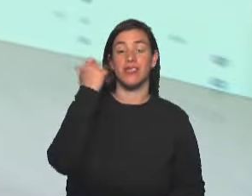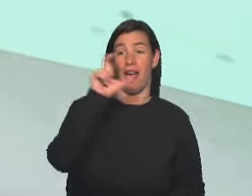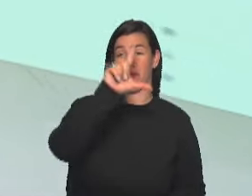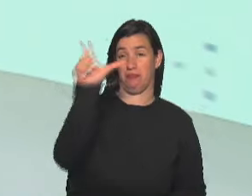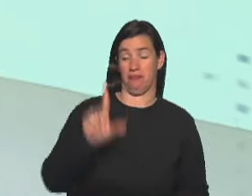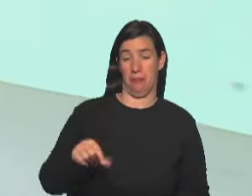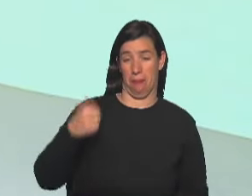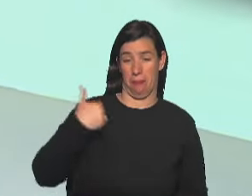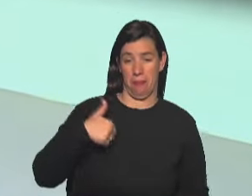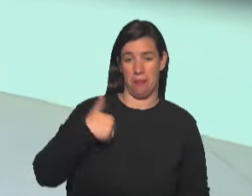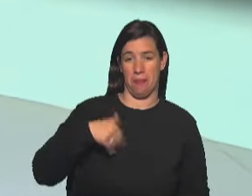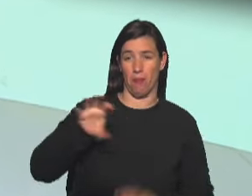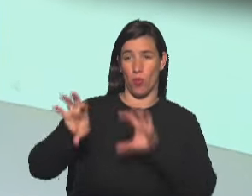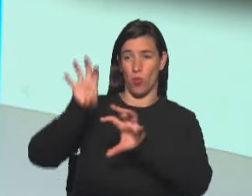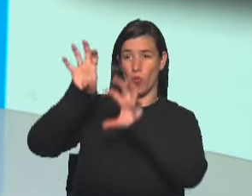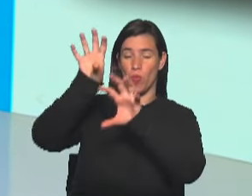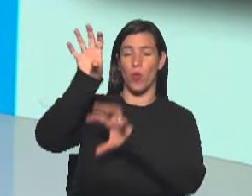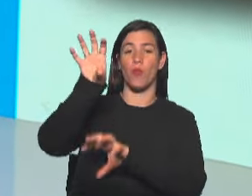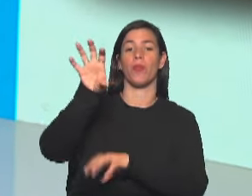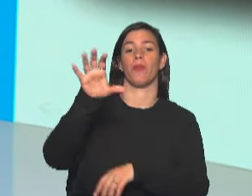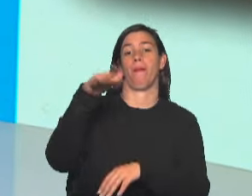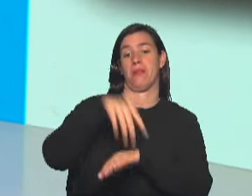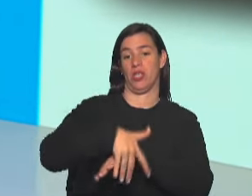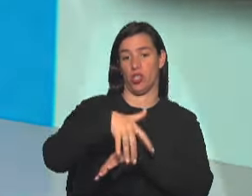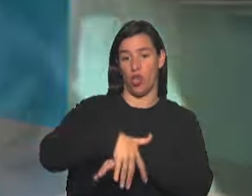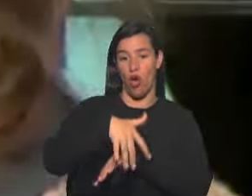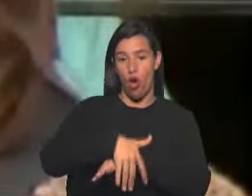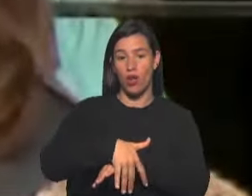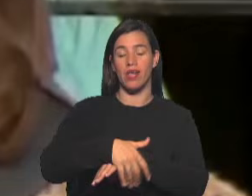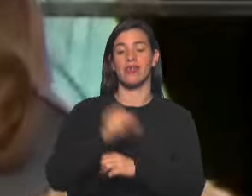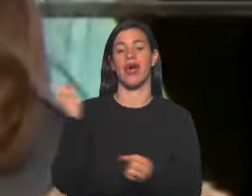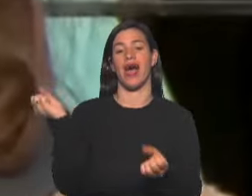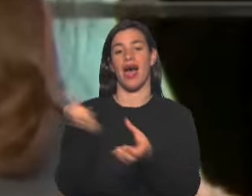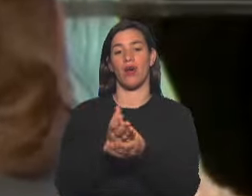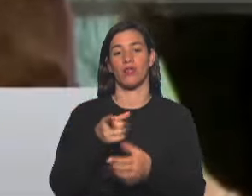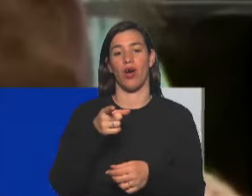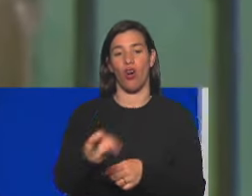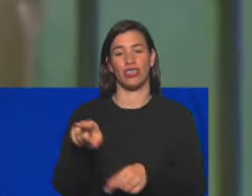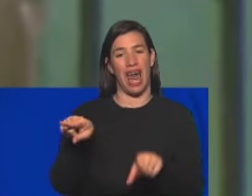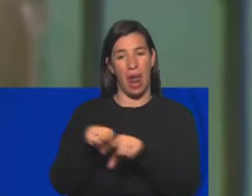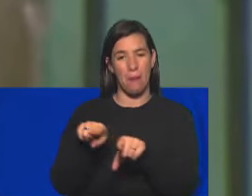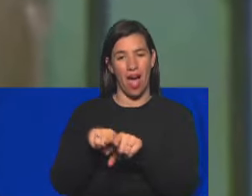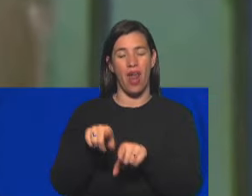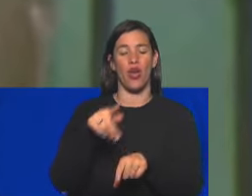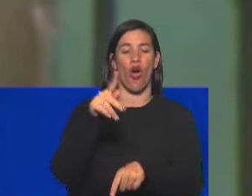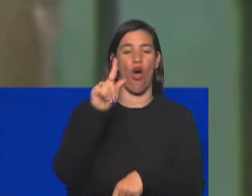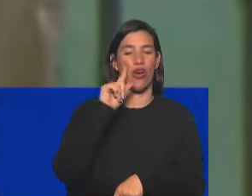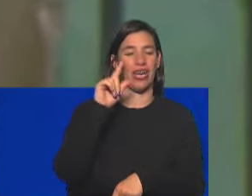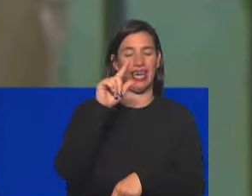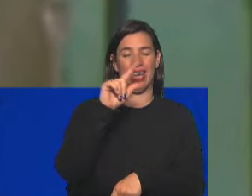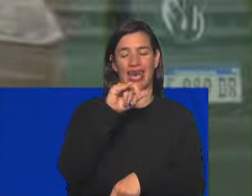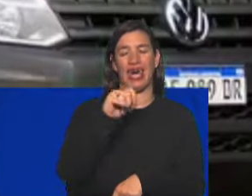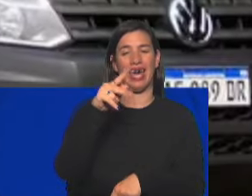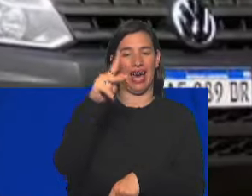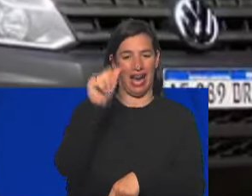Vamos ya mismo a la provincia de Misiones, causa contra los hermanos Quisca. Hay novedades. Esta mañana